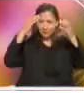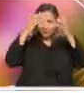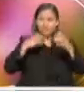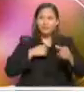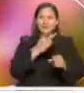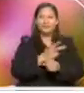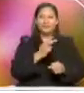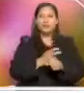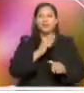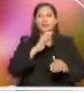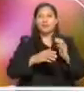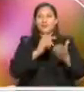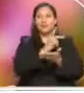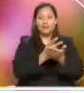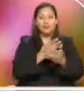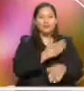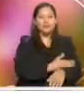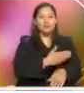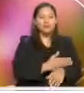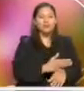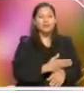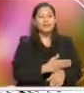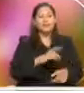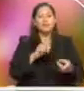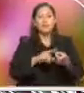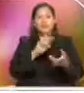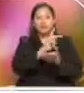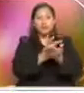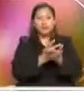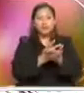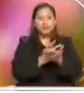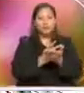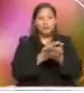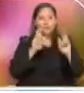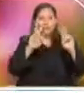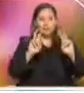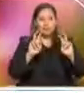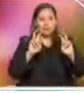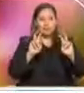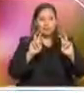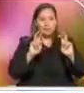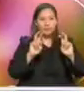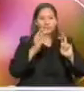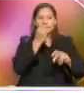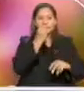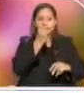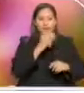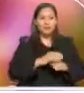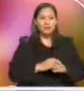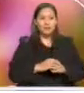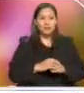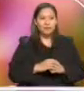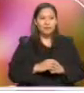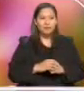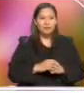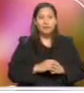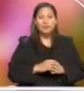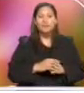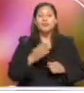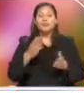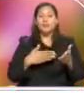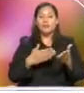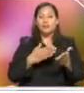a que terminando este programa nos acompañes en un programa que trata precisamente de comida. Ok, buenísimo. China